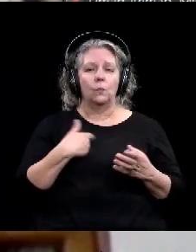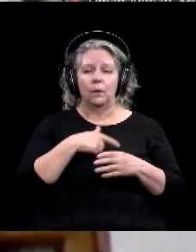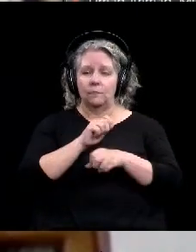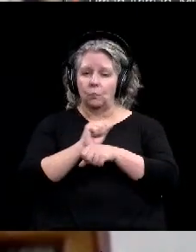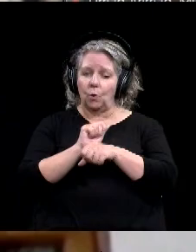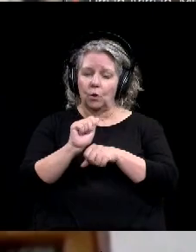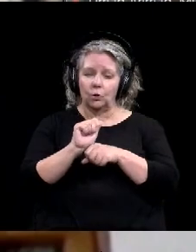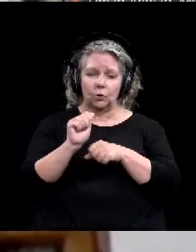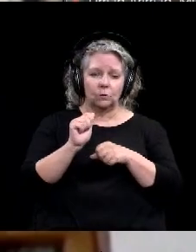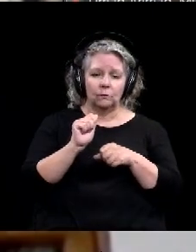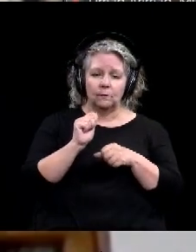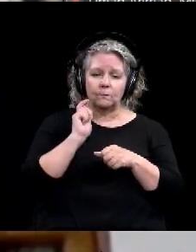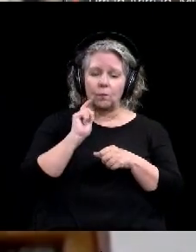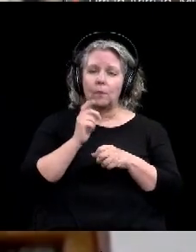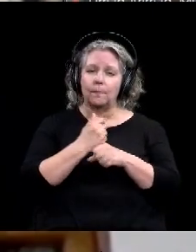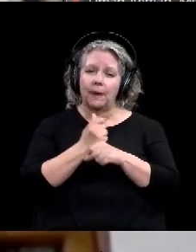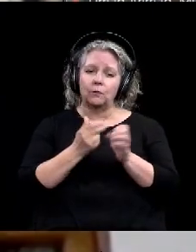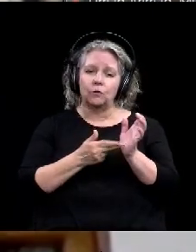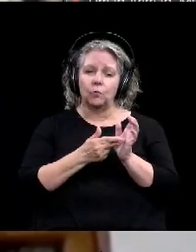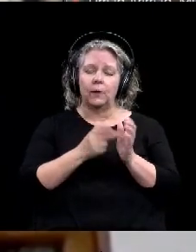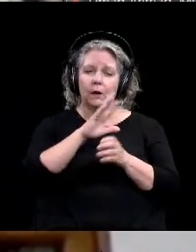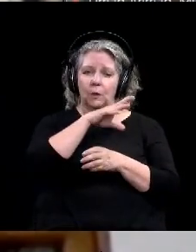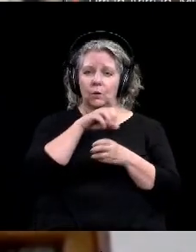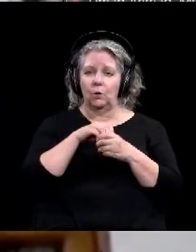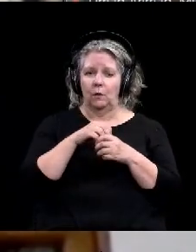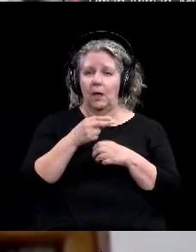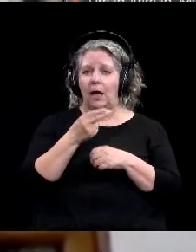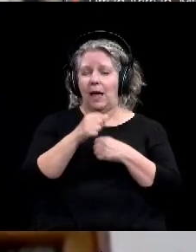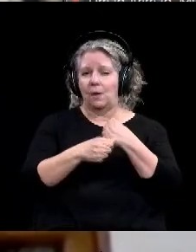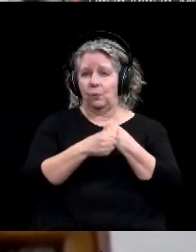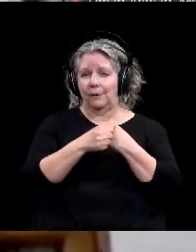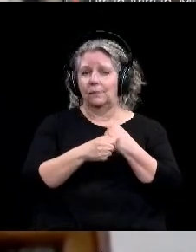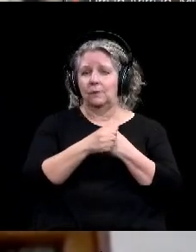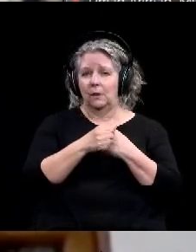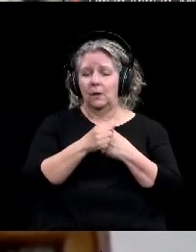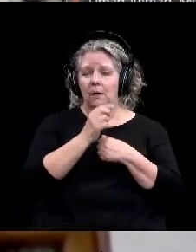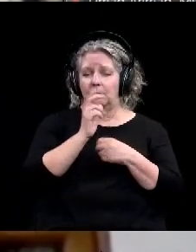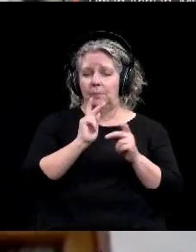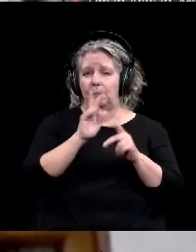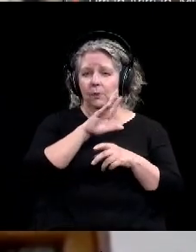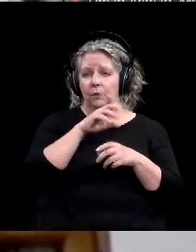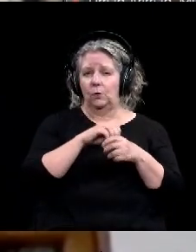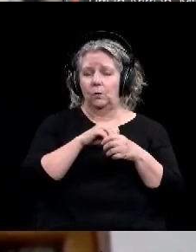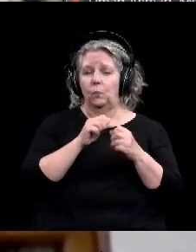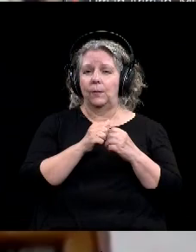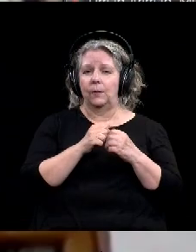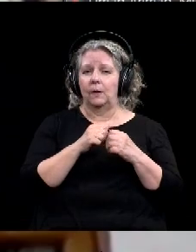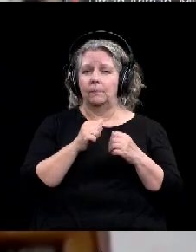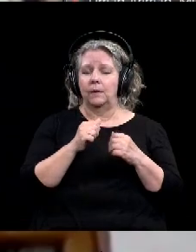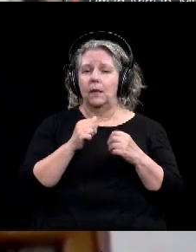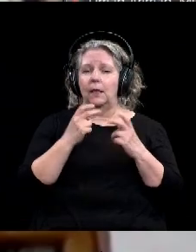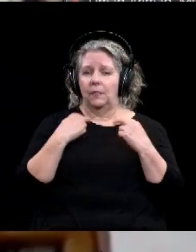ciudad y las populación el programa de aquí de la salud